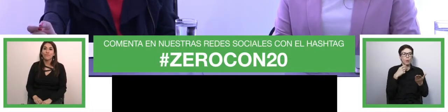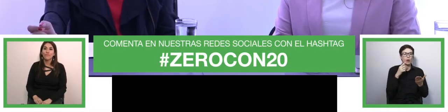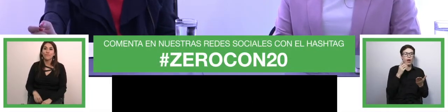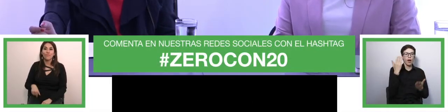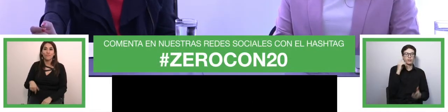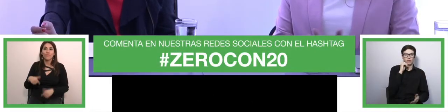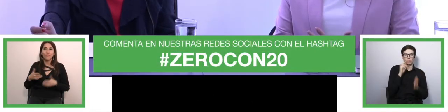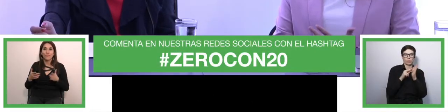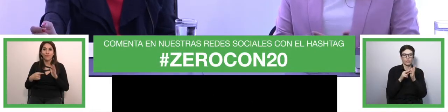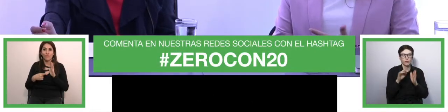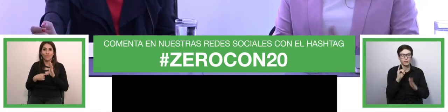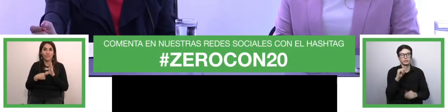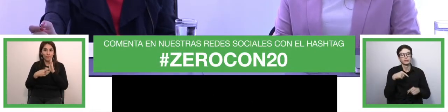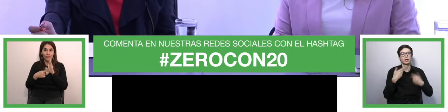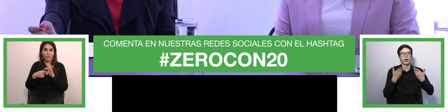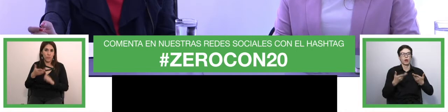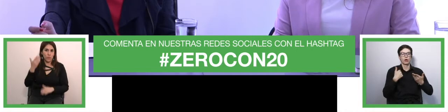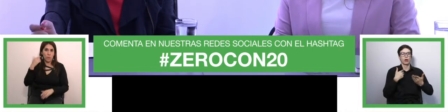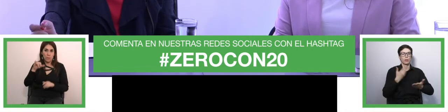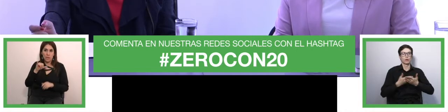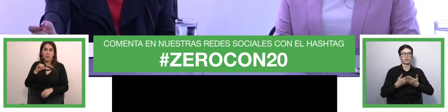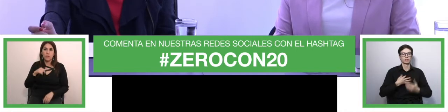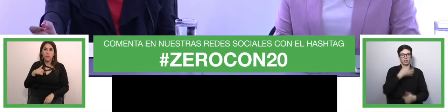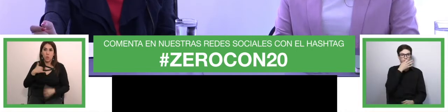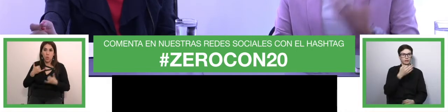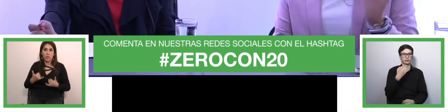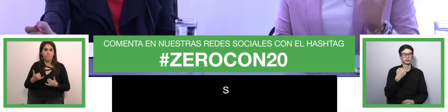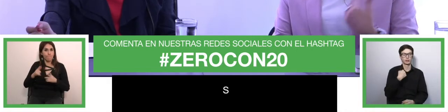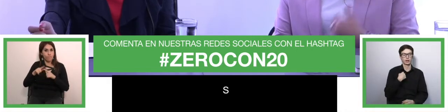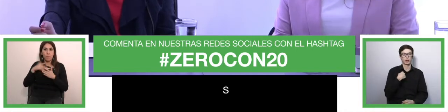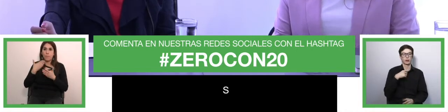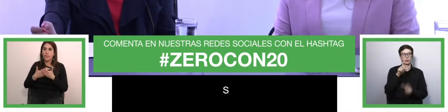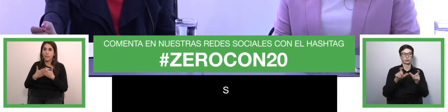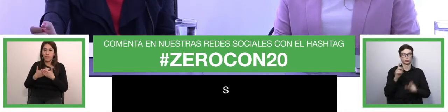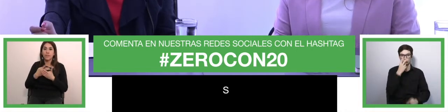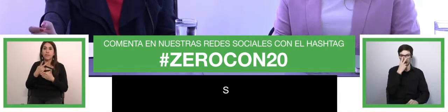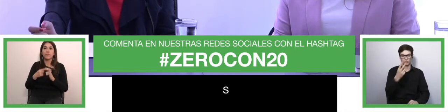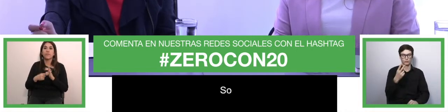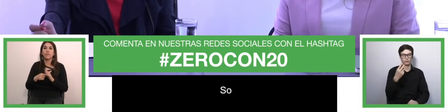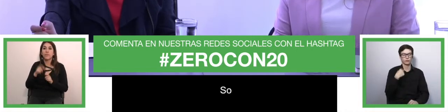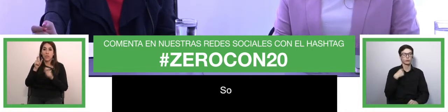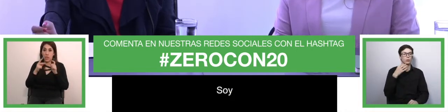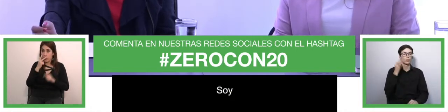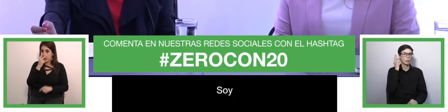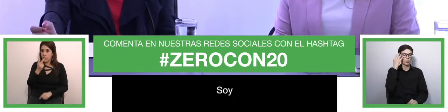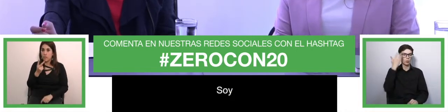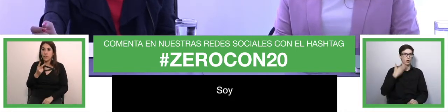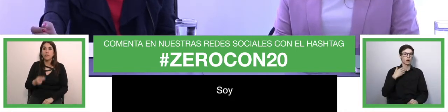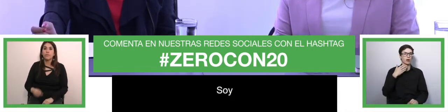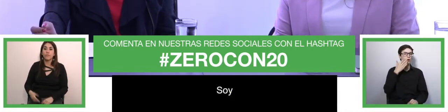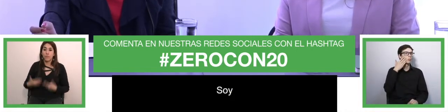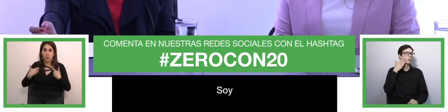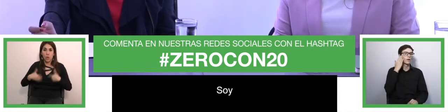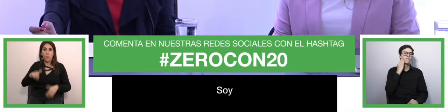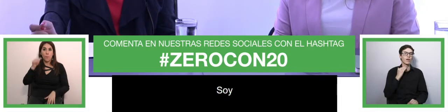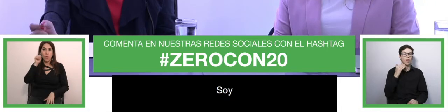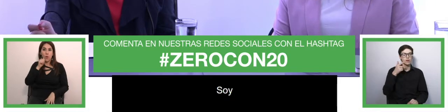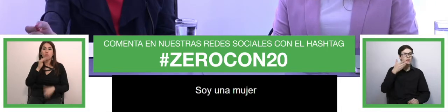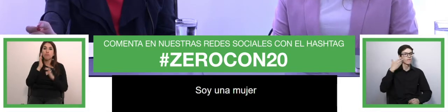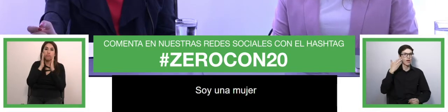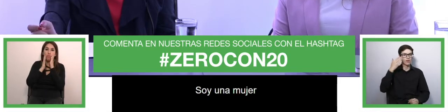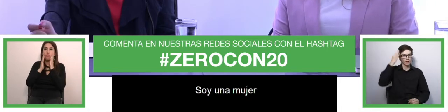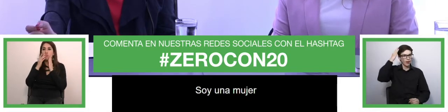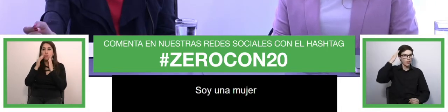aprovechar de decir de que soy una mujer de tez blanca, de pelo trigueño, y hoy día estoy ocupando una chaqueta de